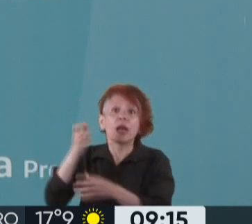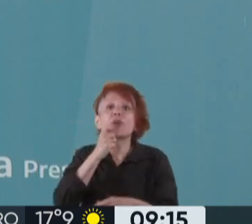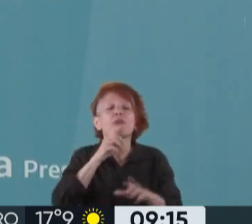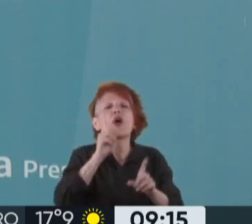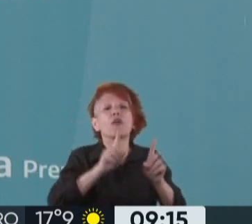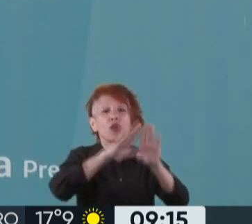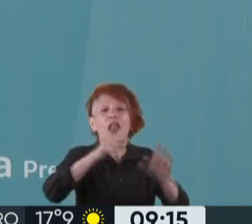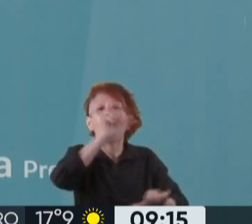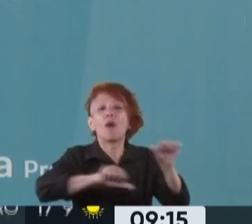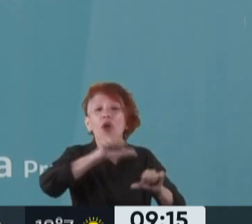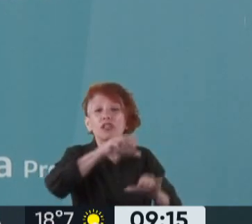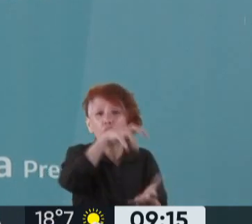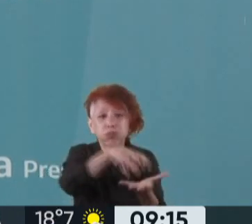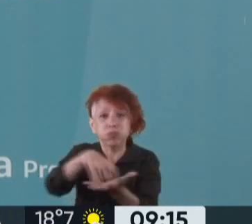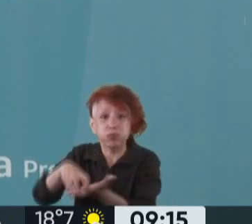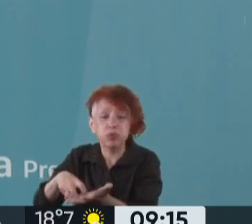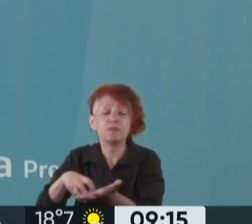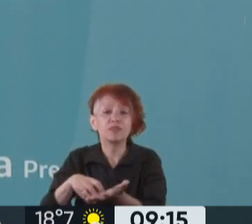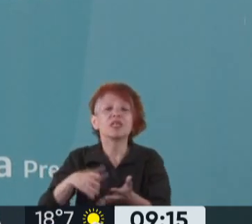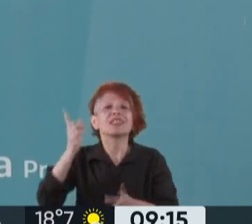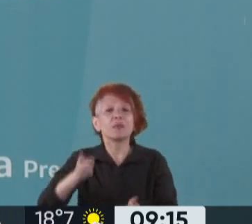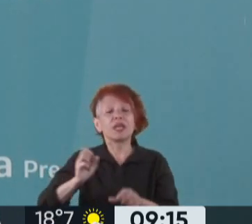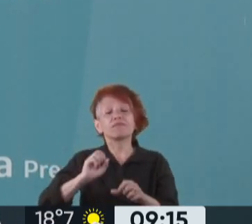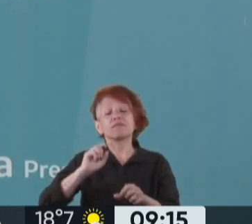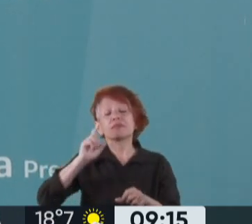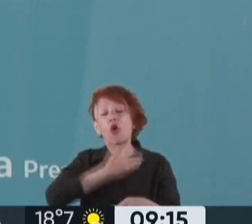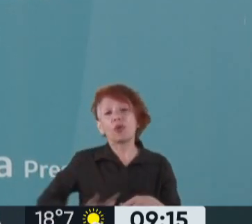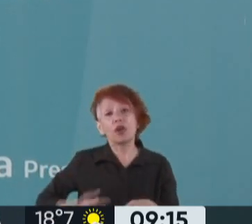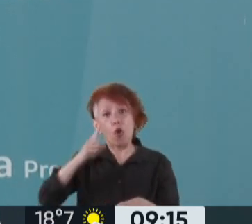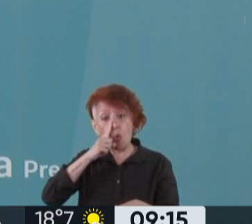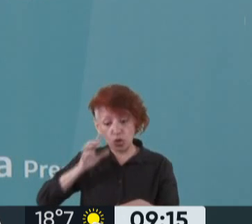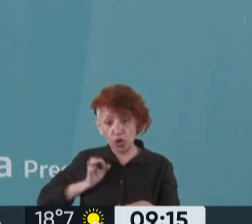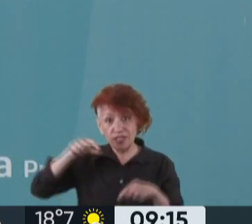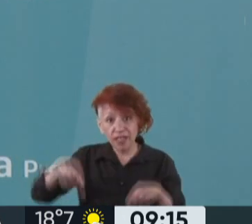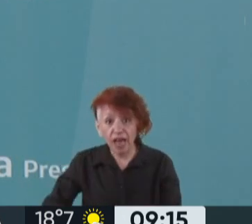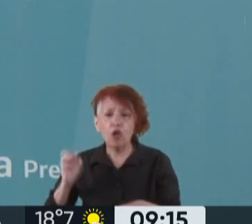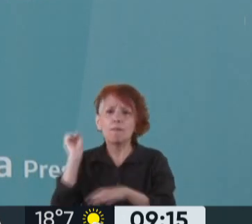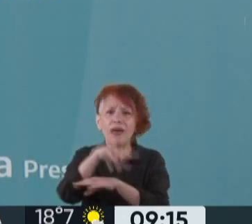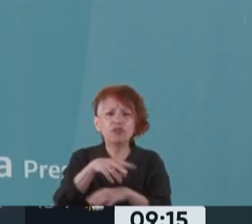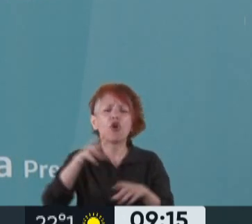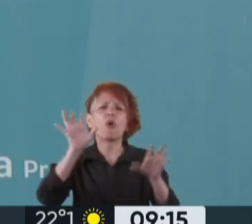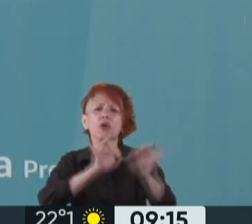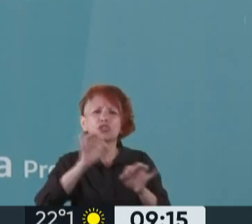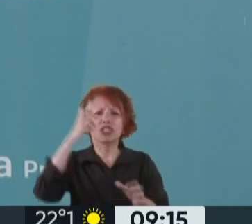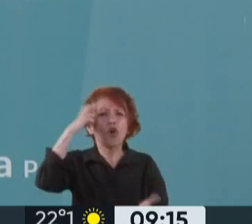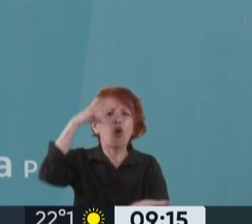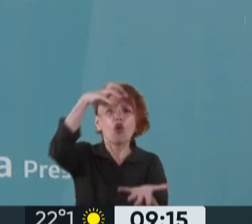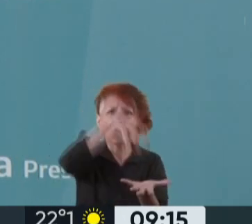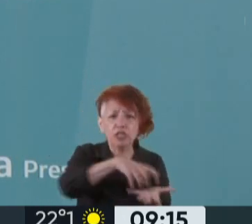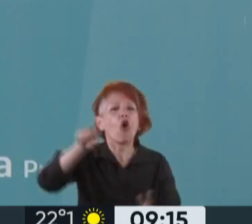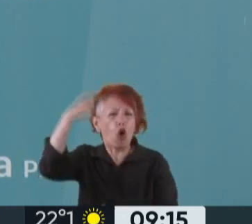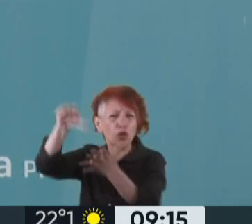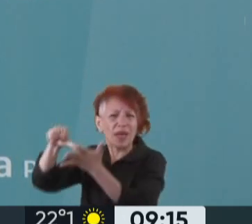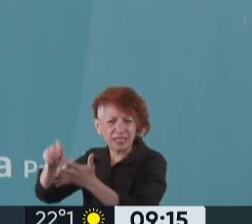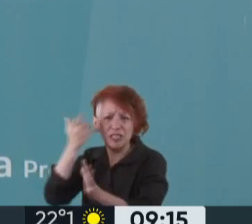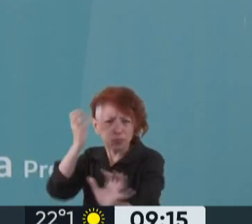raíz también de la pandemia. El gobierno ha enviado en junio de este año un proyecto que quiere que se discuta en el Congreso, que está vigente en otros países